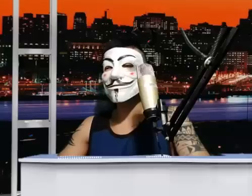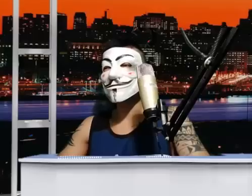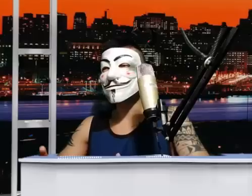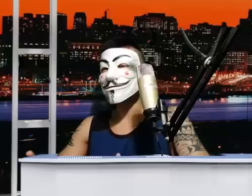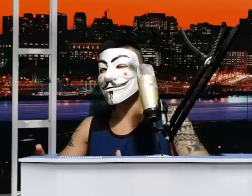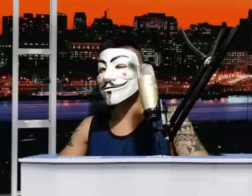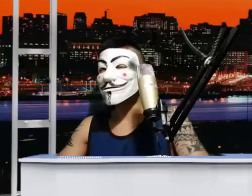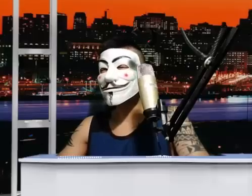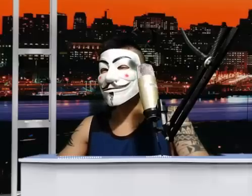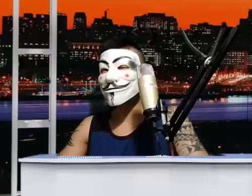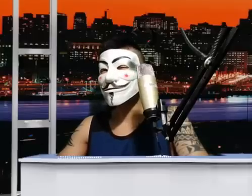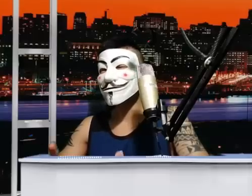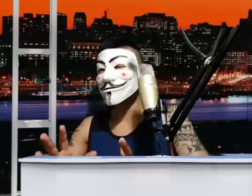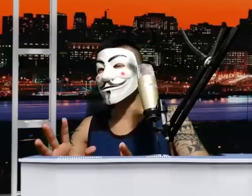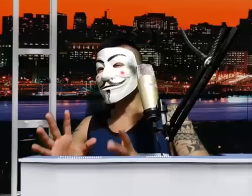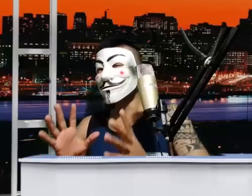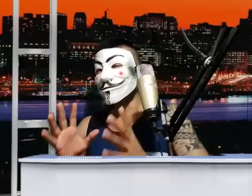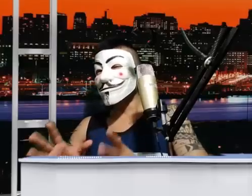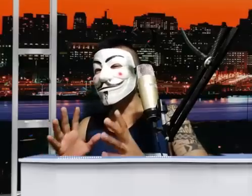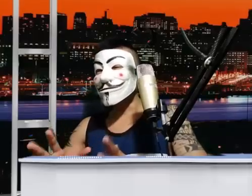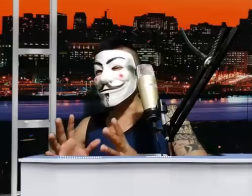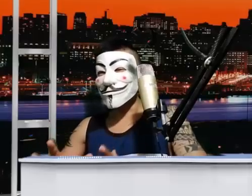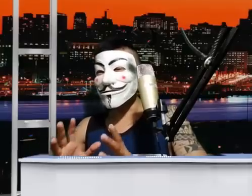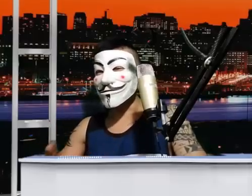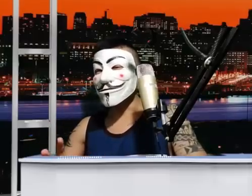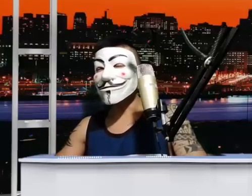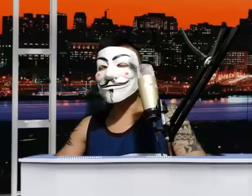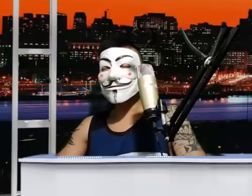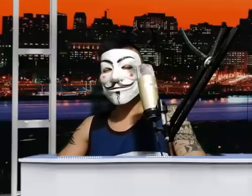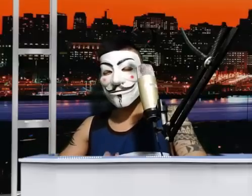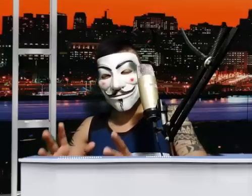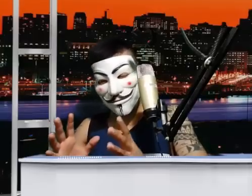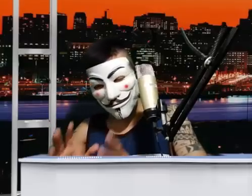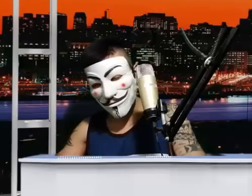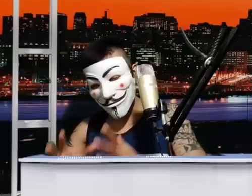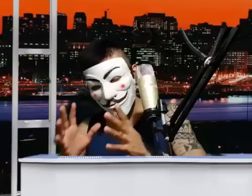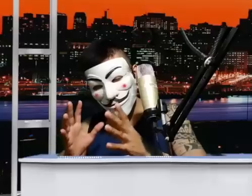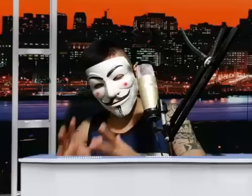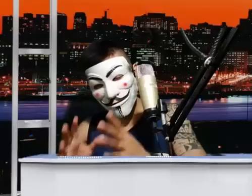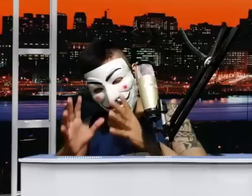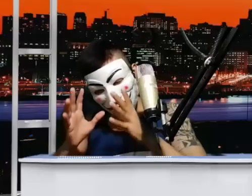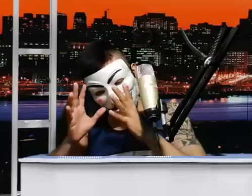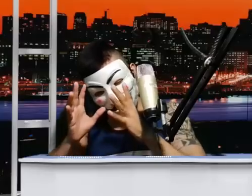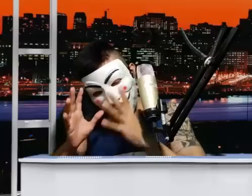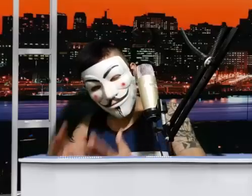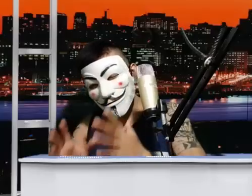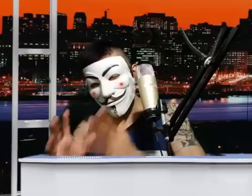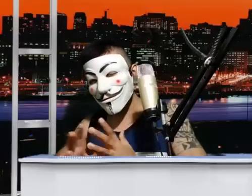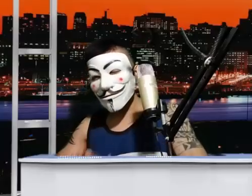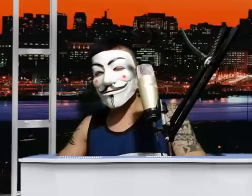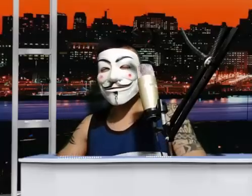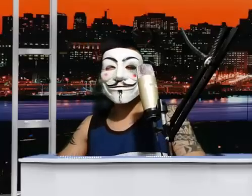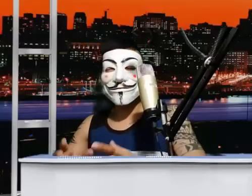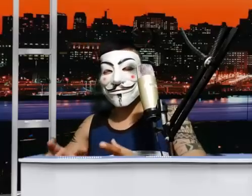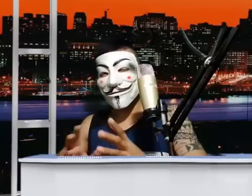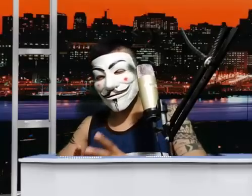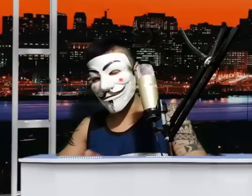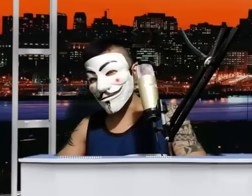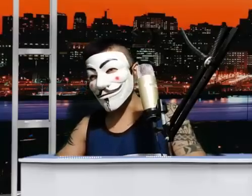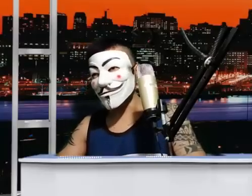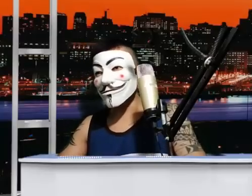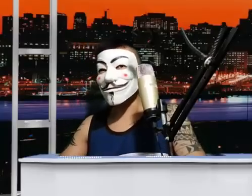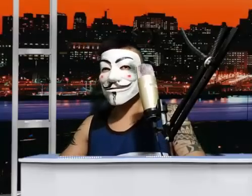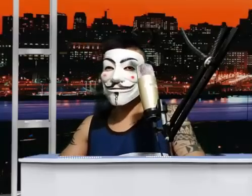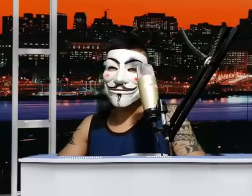me da como un poco de lástima, un poco de pena ajena. Pero bueno, ustedes vean este video y